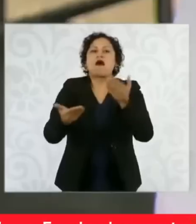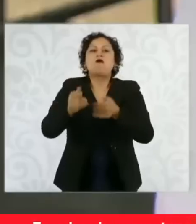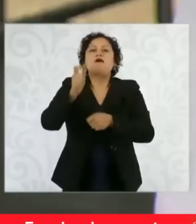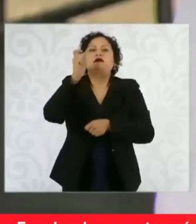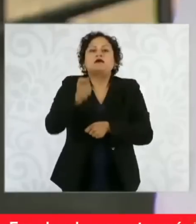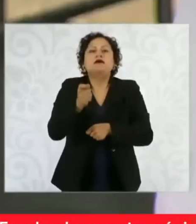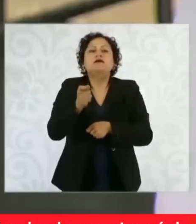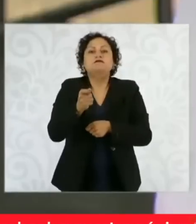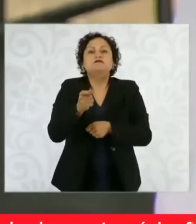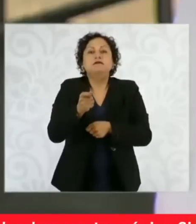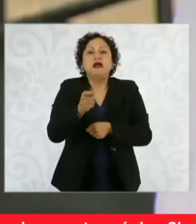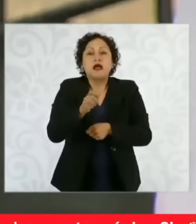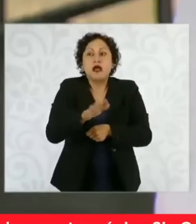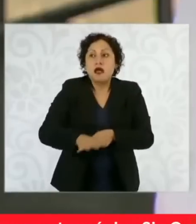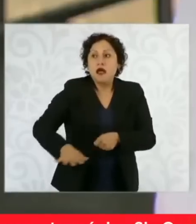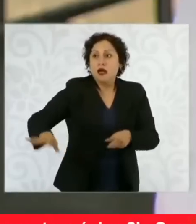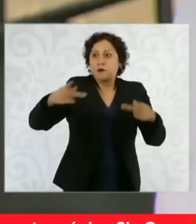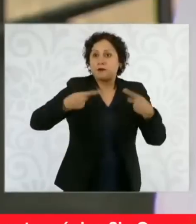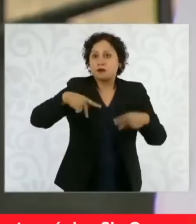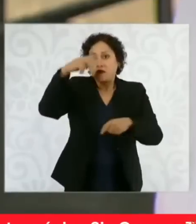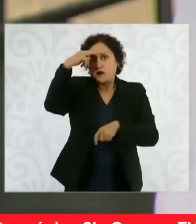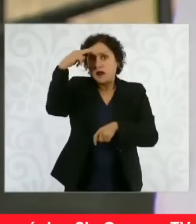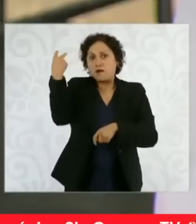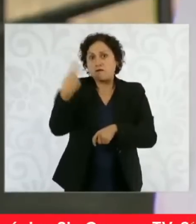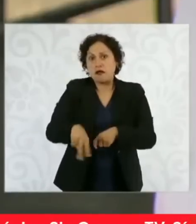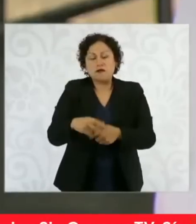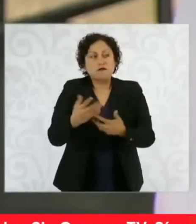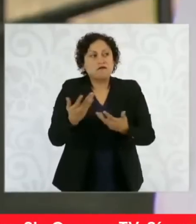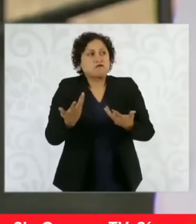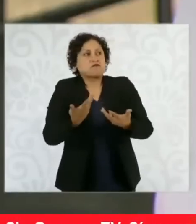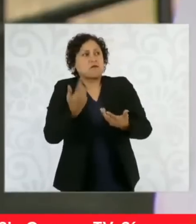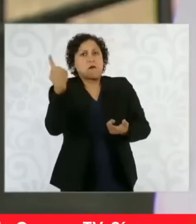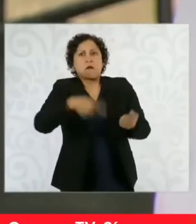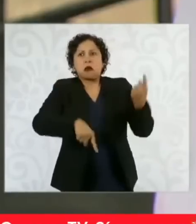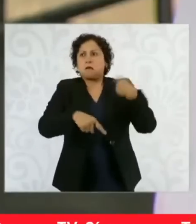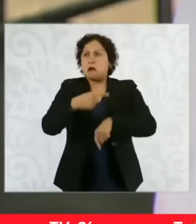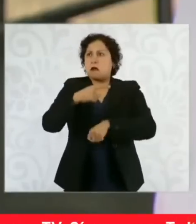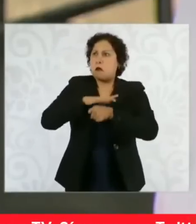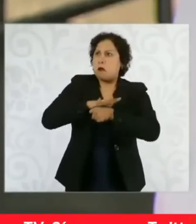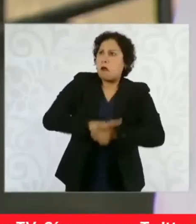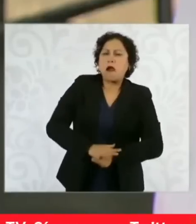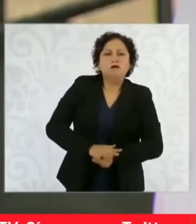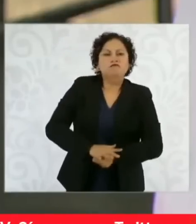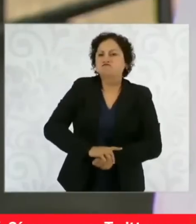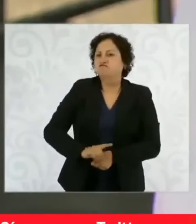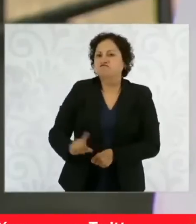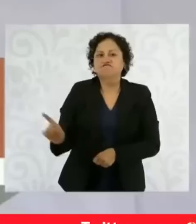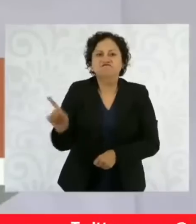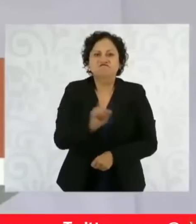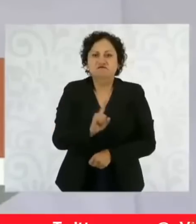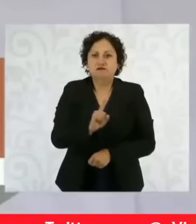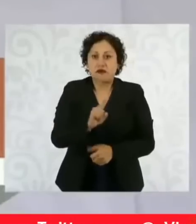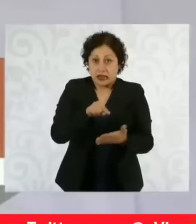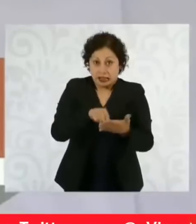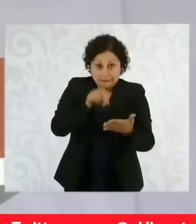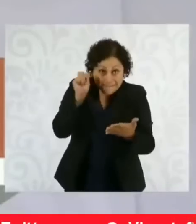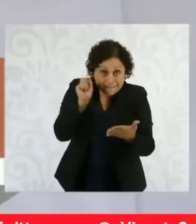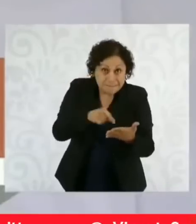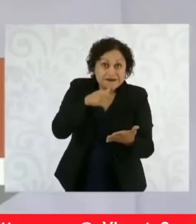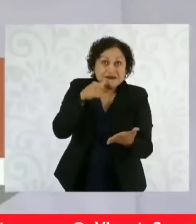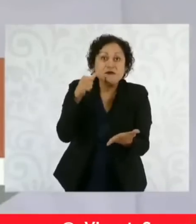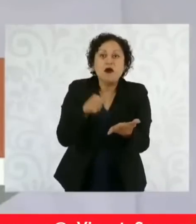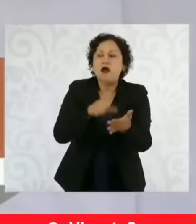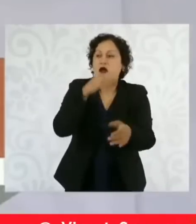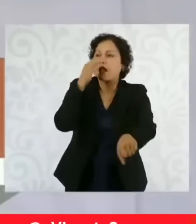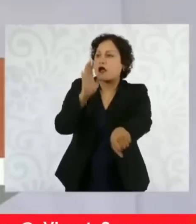una tiranía que los mexicanos no estábamos acostumbrados a sufrir. Convoca en ese plan a levantarse